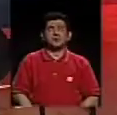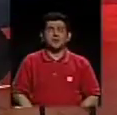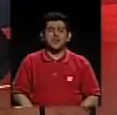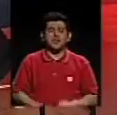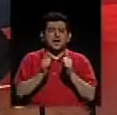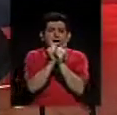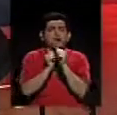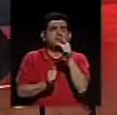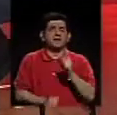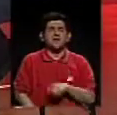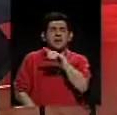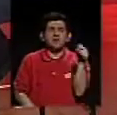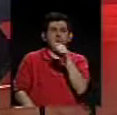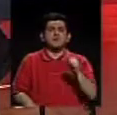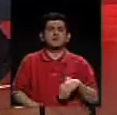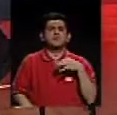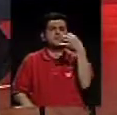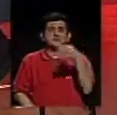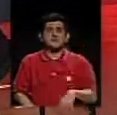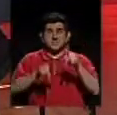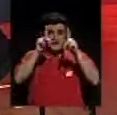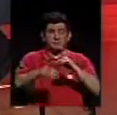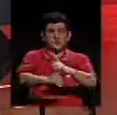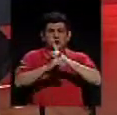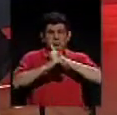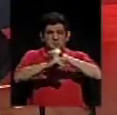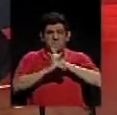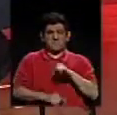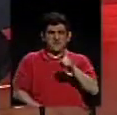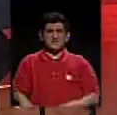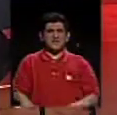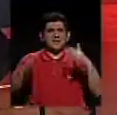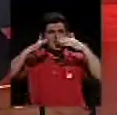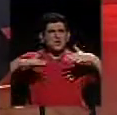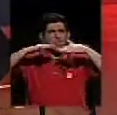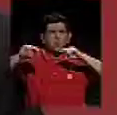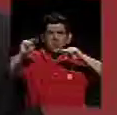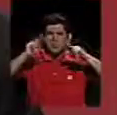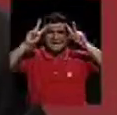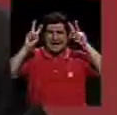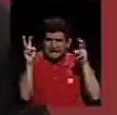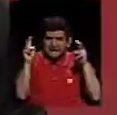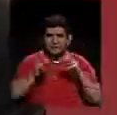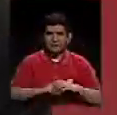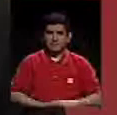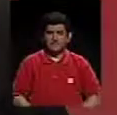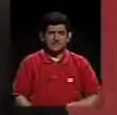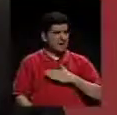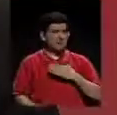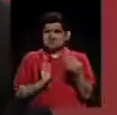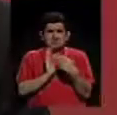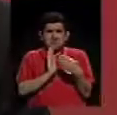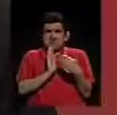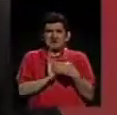lado suyo dentro de algunos meses tiene que ser una persona que tenga que venir a defender determinado clima de negocios? No me ofende, bueno,